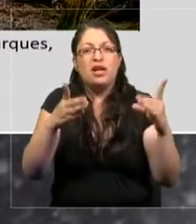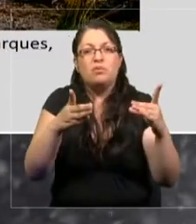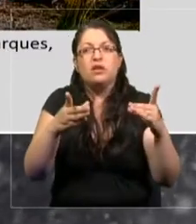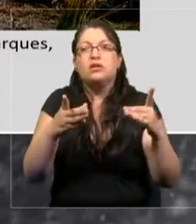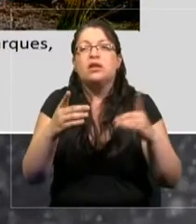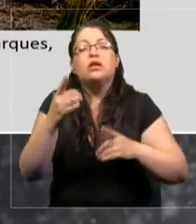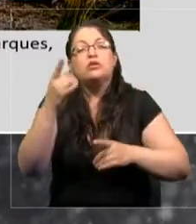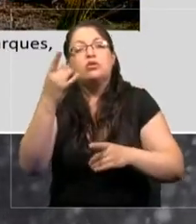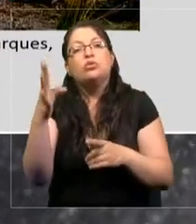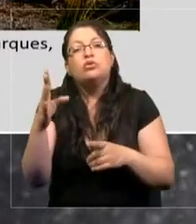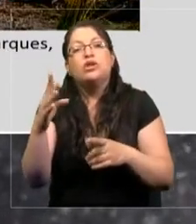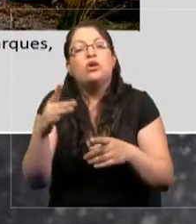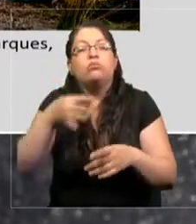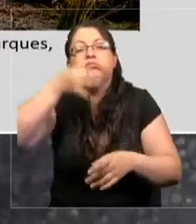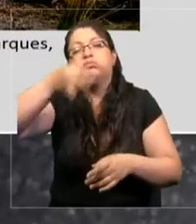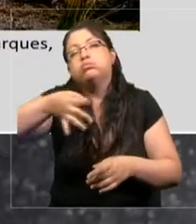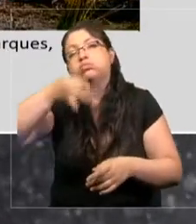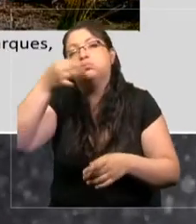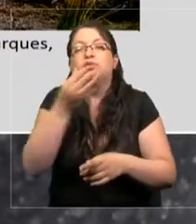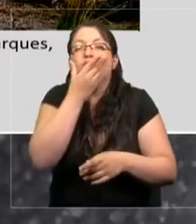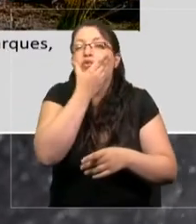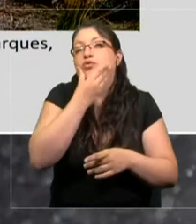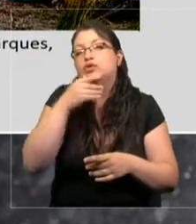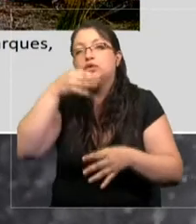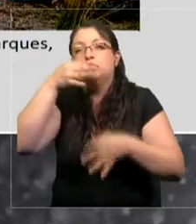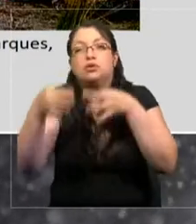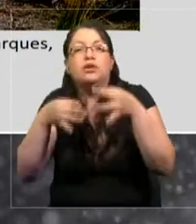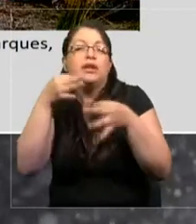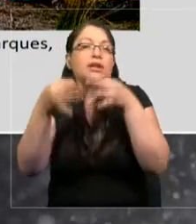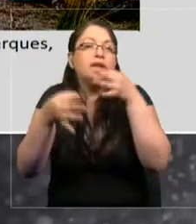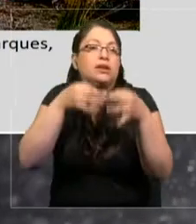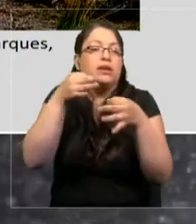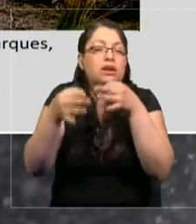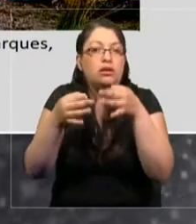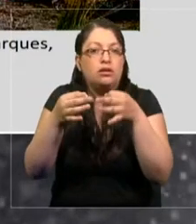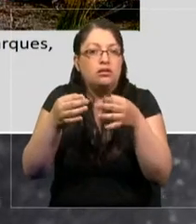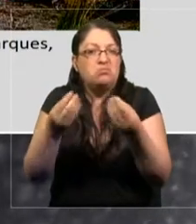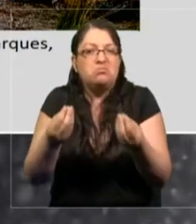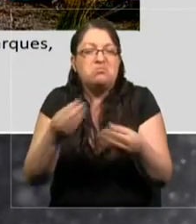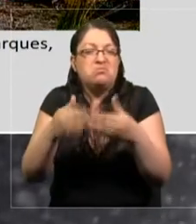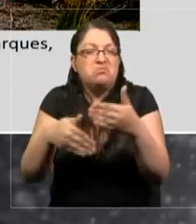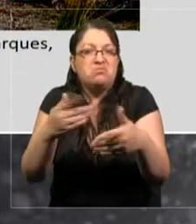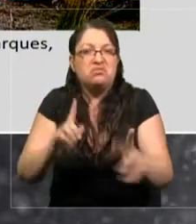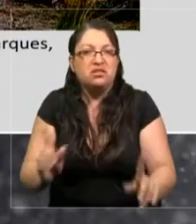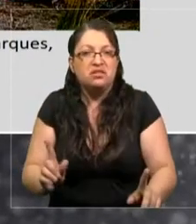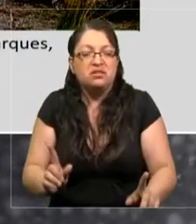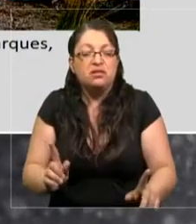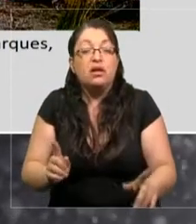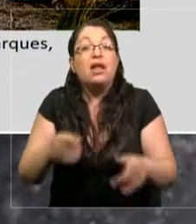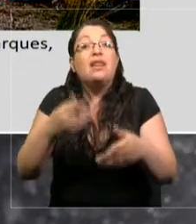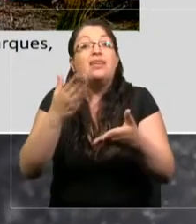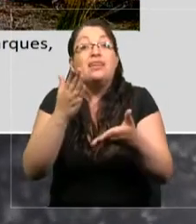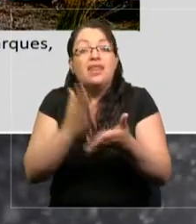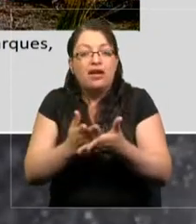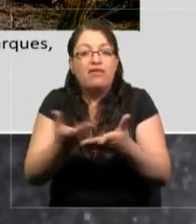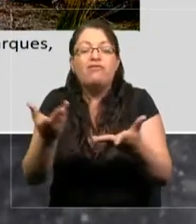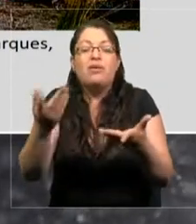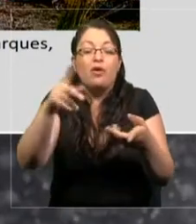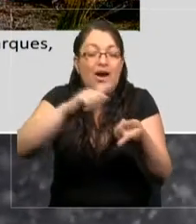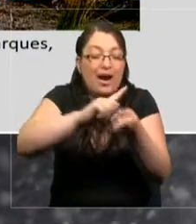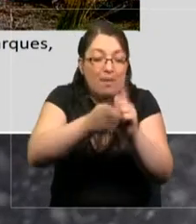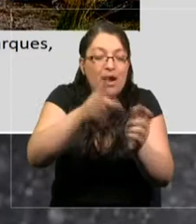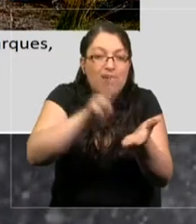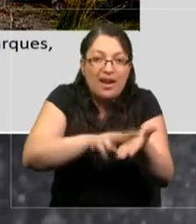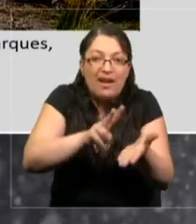queda solo en las palabras bonitas que se dicen y se declaman no sirve de nada hay que ponerlo en los territorios hay que